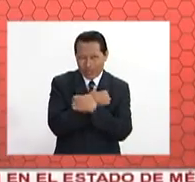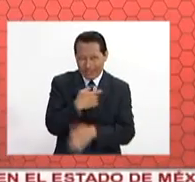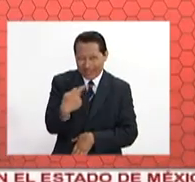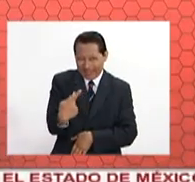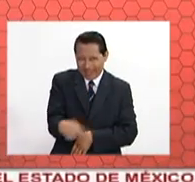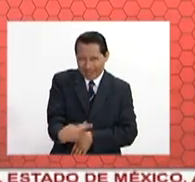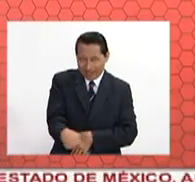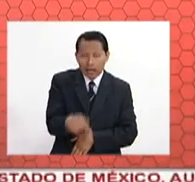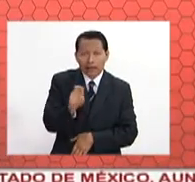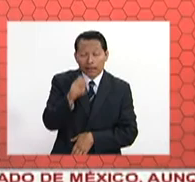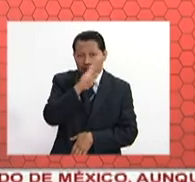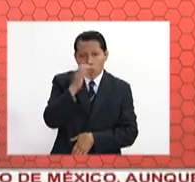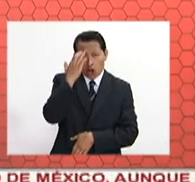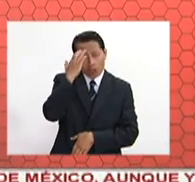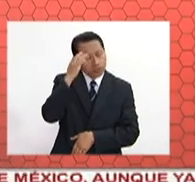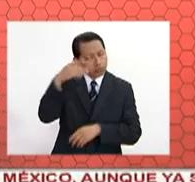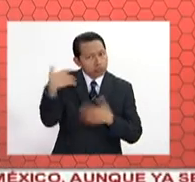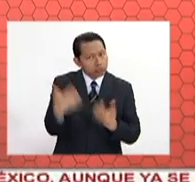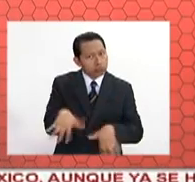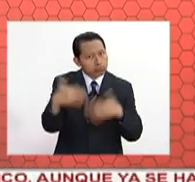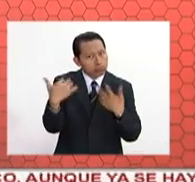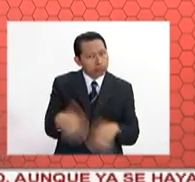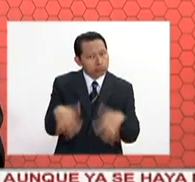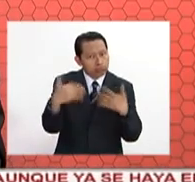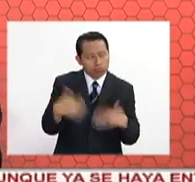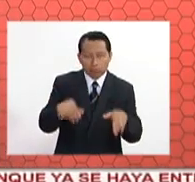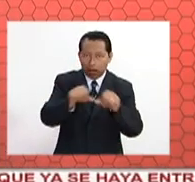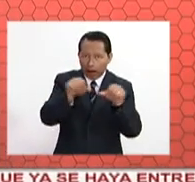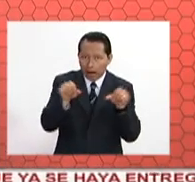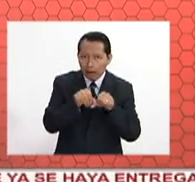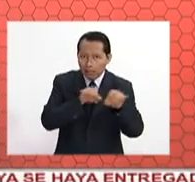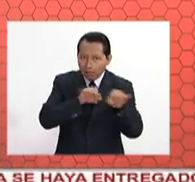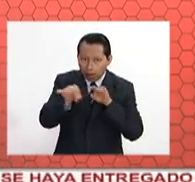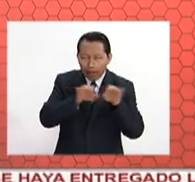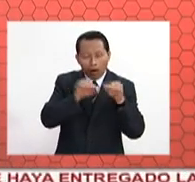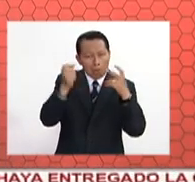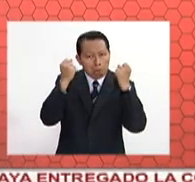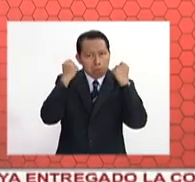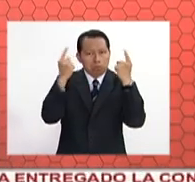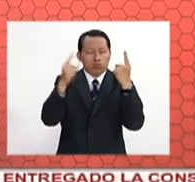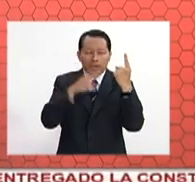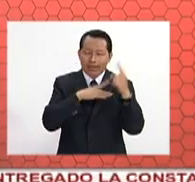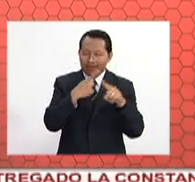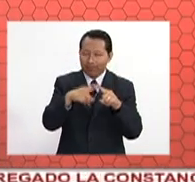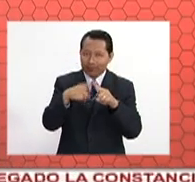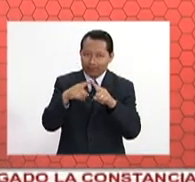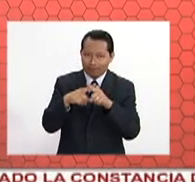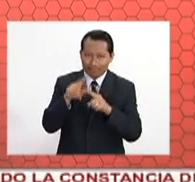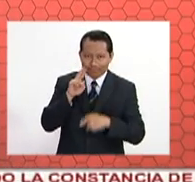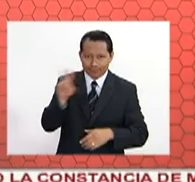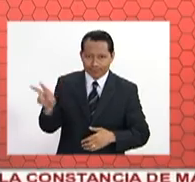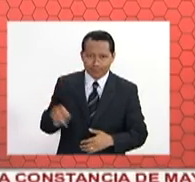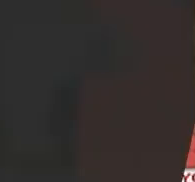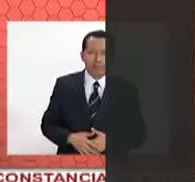trabajo fueron reconocidos por su dedicación en las distintas áreas que conforma la Dirección General de Televisión Educativa.